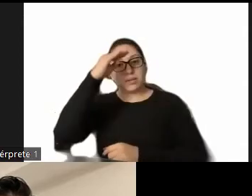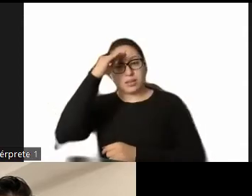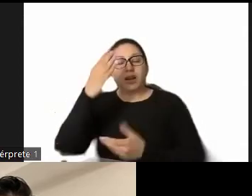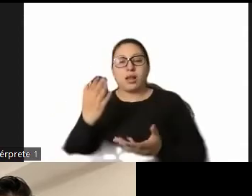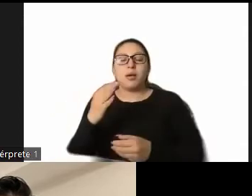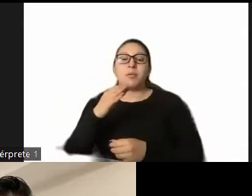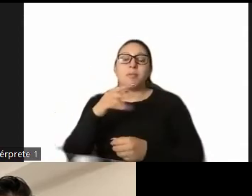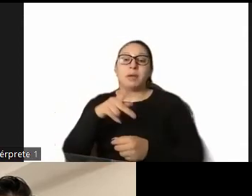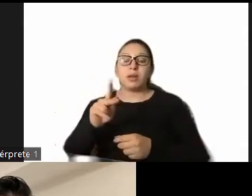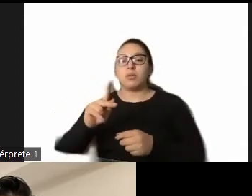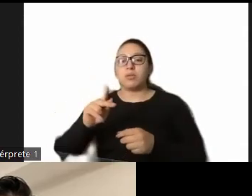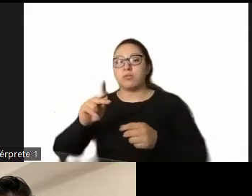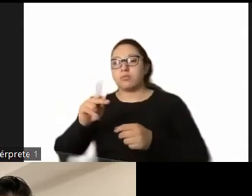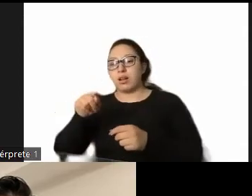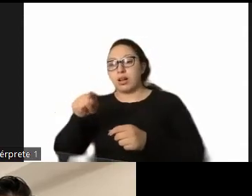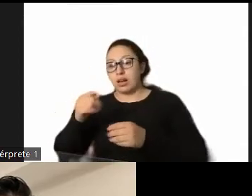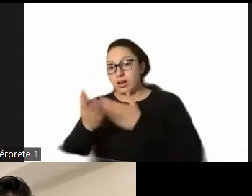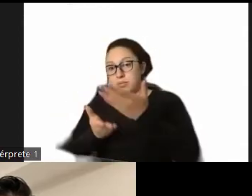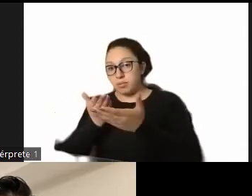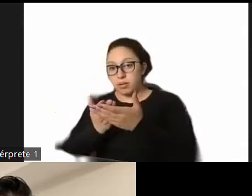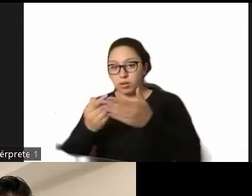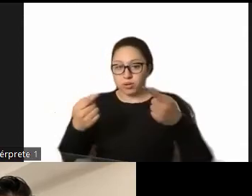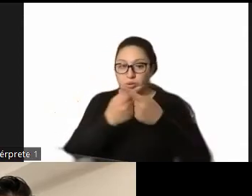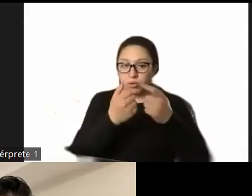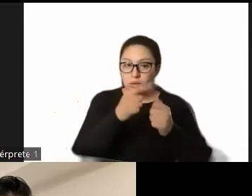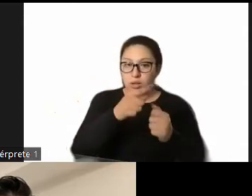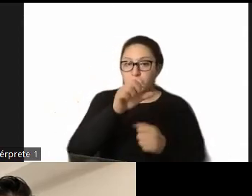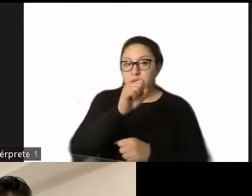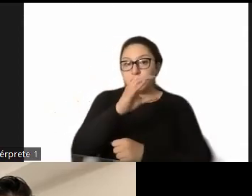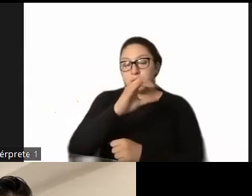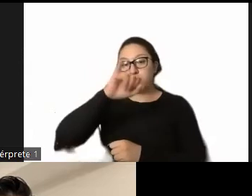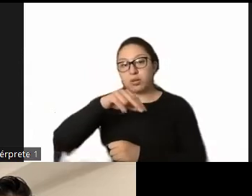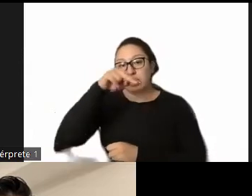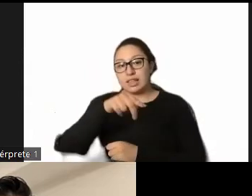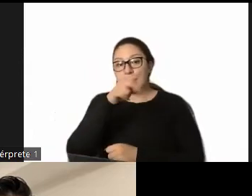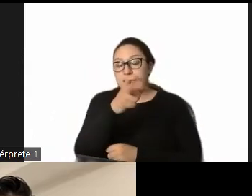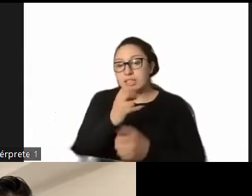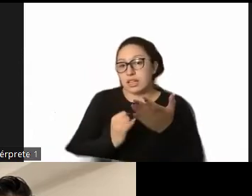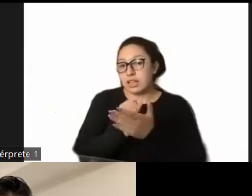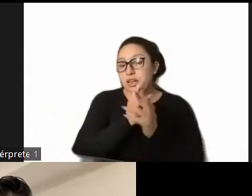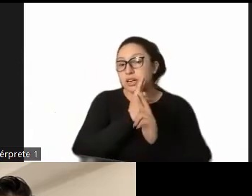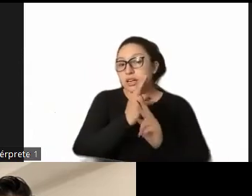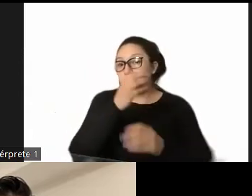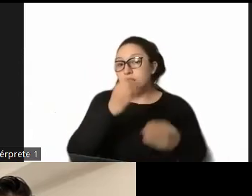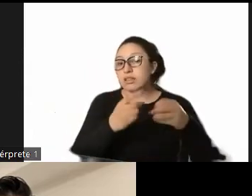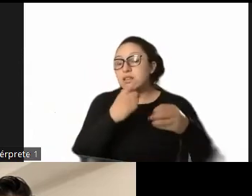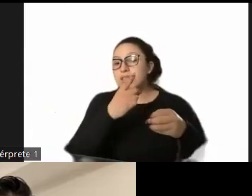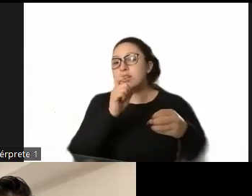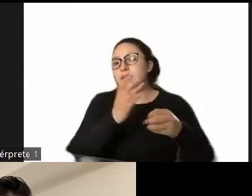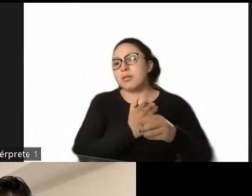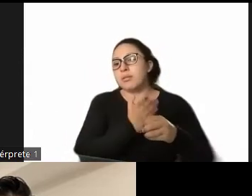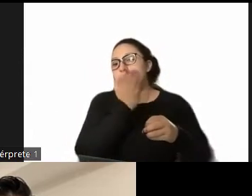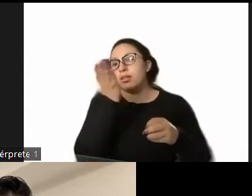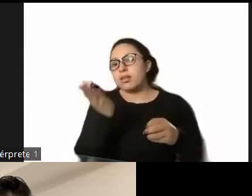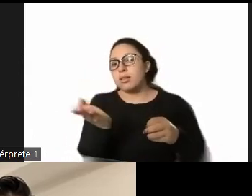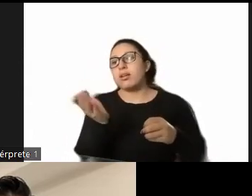la Suprema Corte de Justicia de la Nación, en su resolutivo de esta sentencia, lo que establece es un exhorto también al